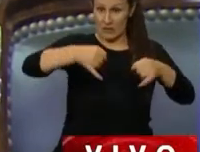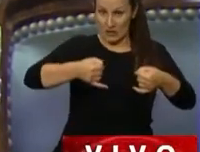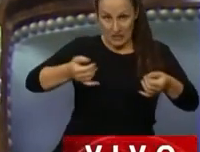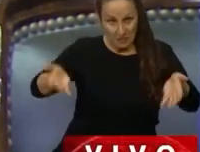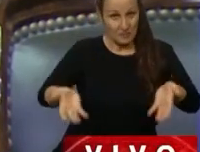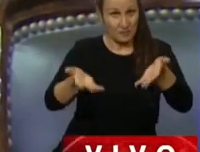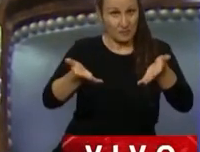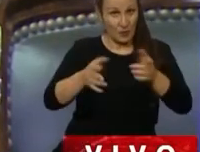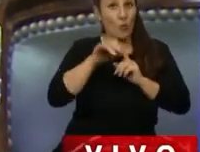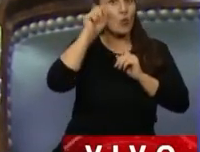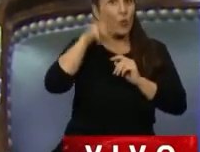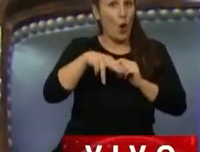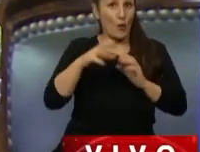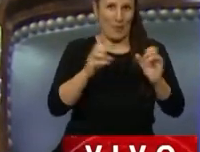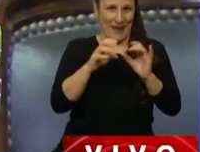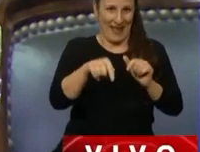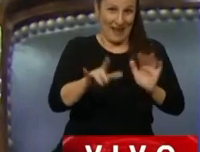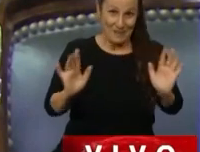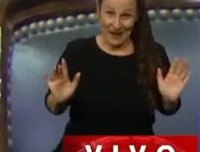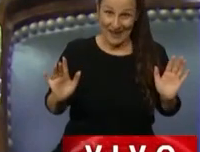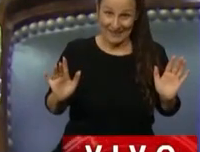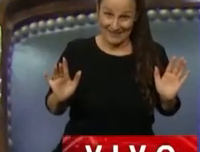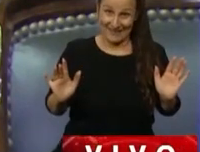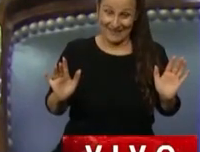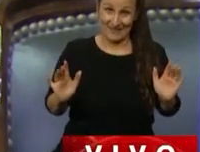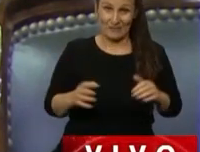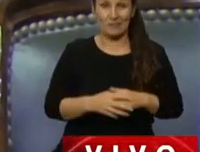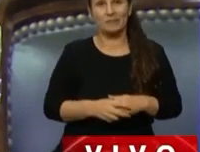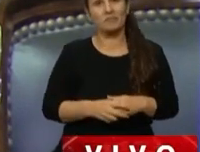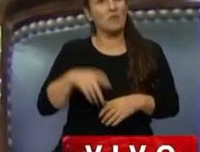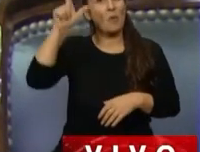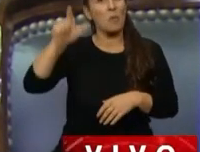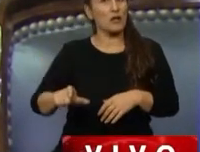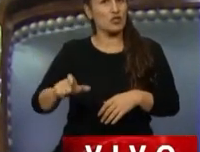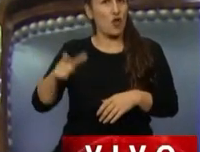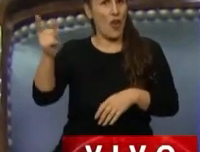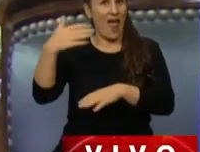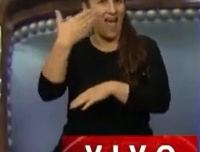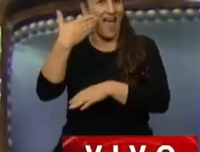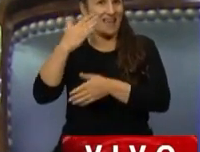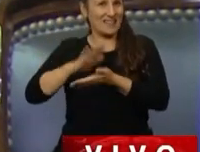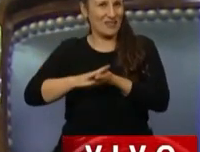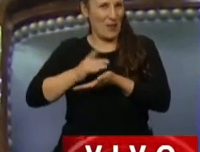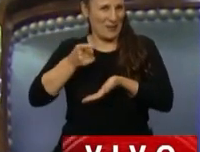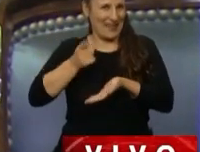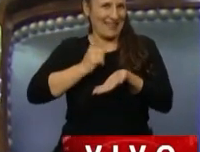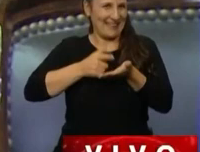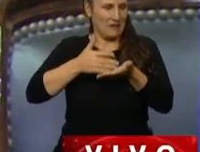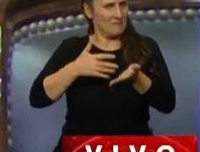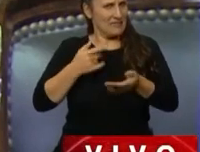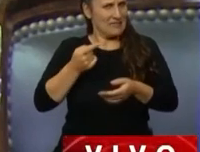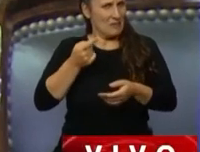y está dando este debate. Todo el tiempo al miembro informante lo escuché que hablaba con rozaba la